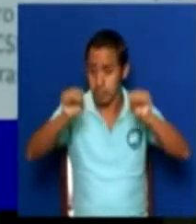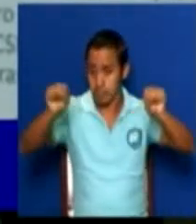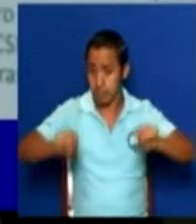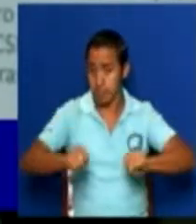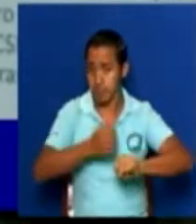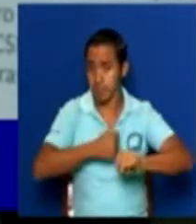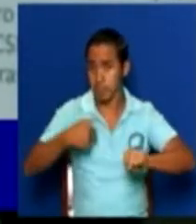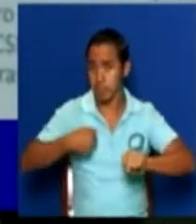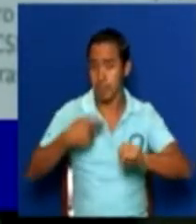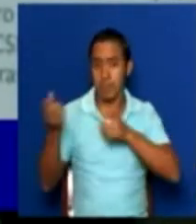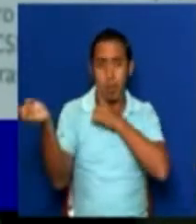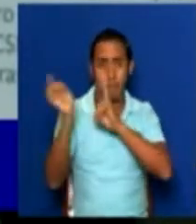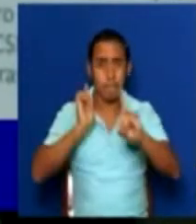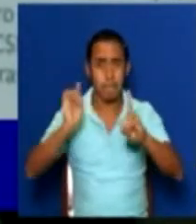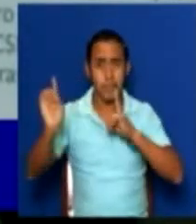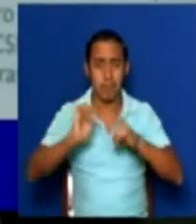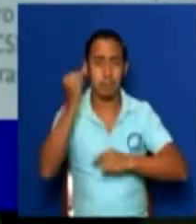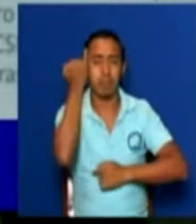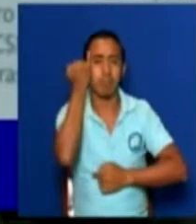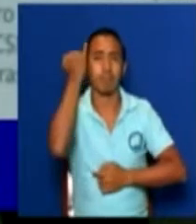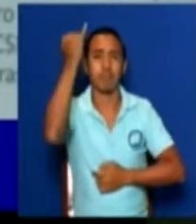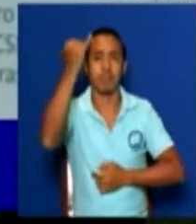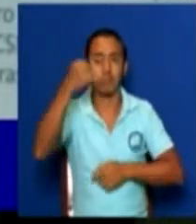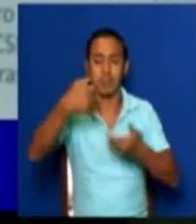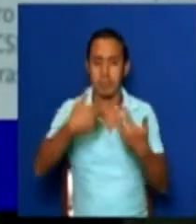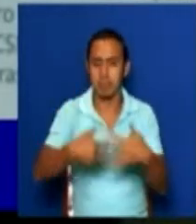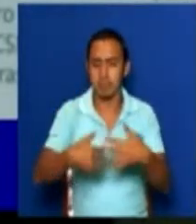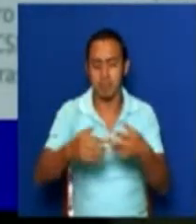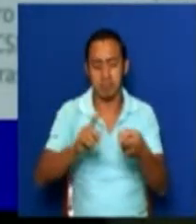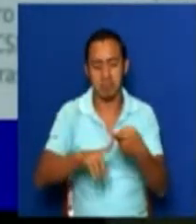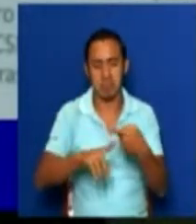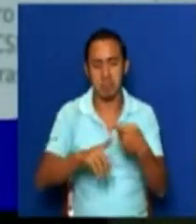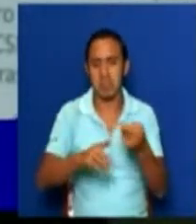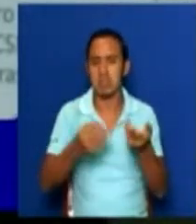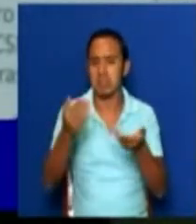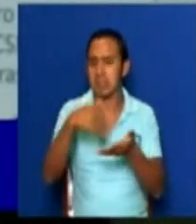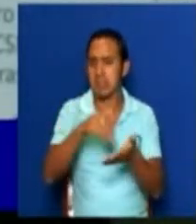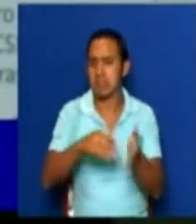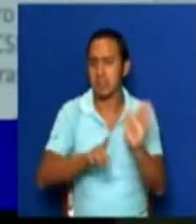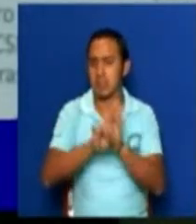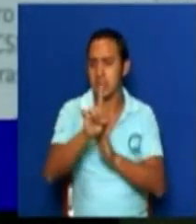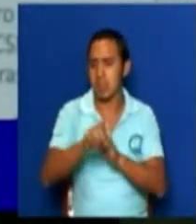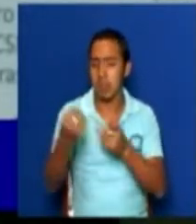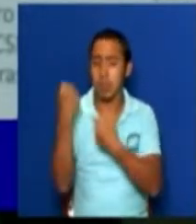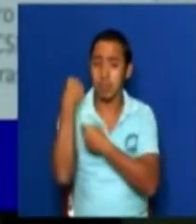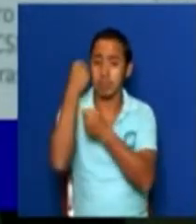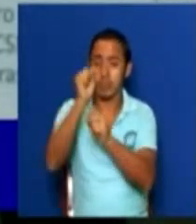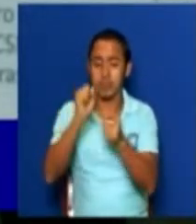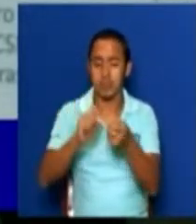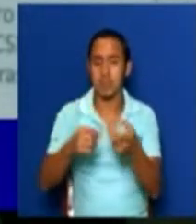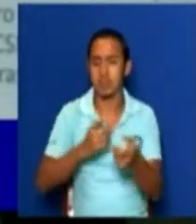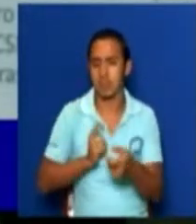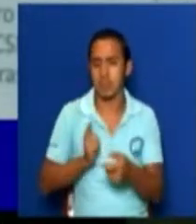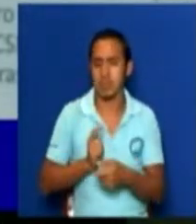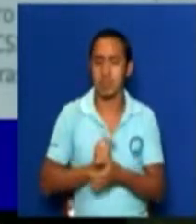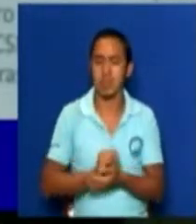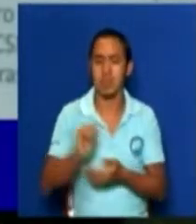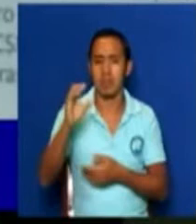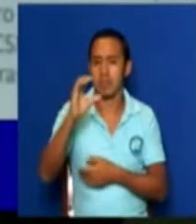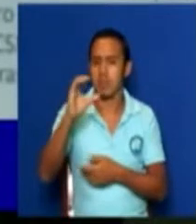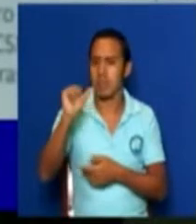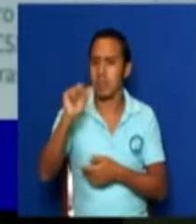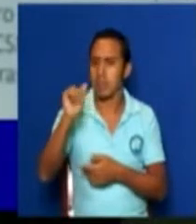realización de concursos para ideas de negocios como centros de desarrollo de emprendimiento que tiene la Cámara de Comercio y Servicios de